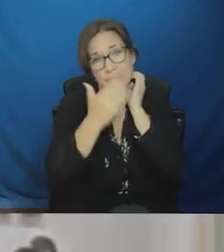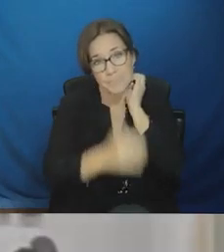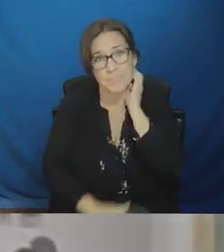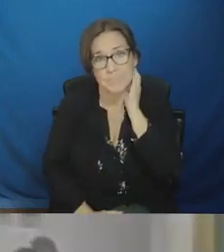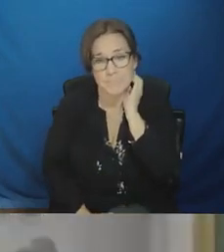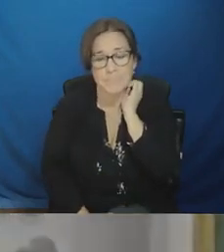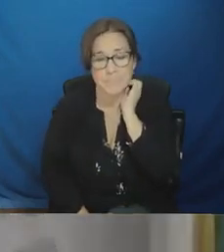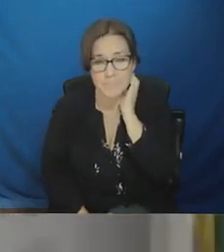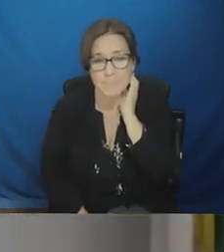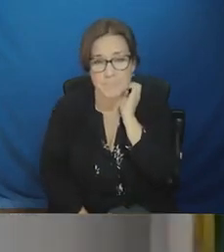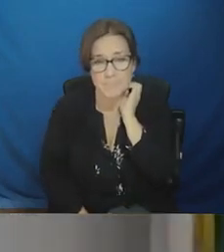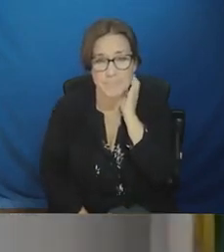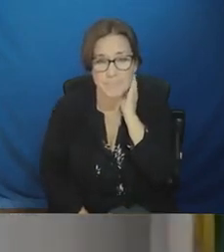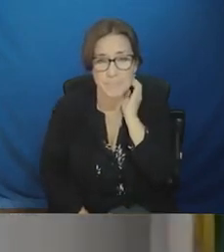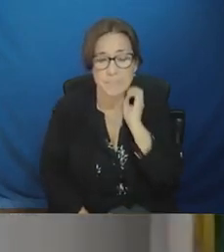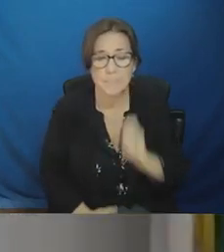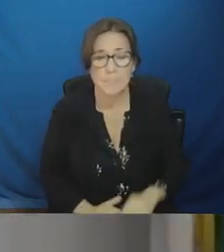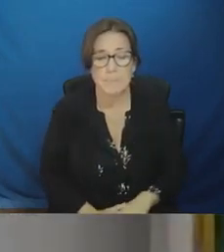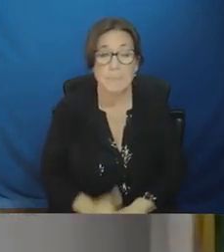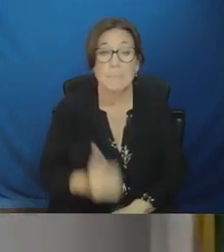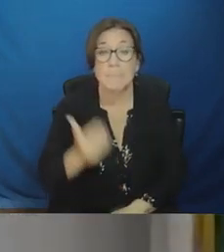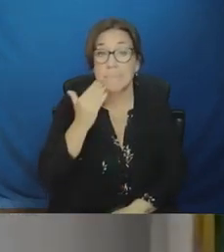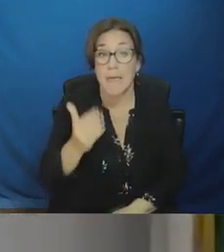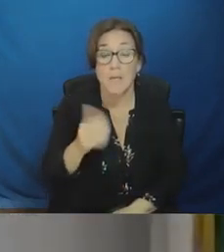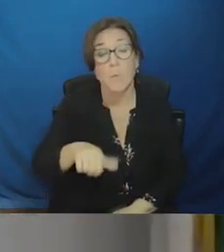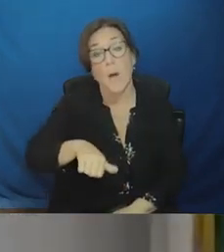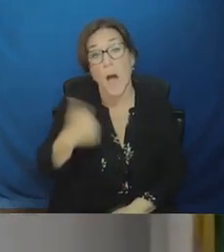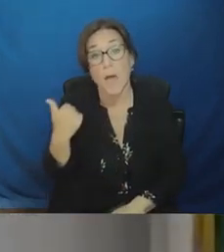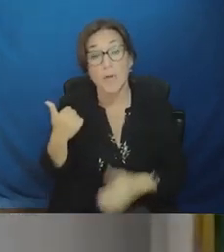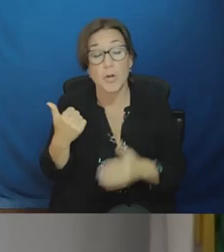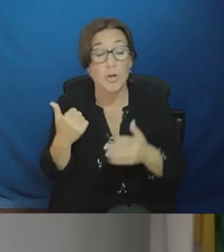unos cuantos este año lo que gracias